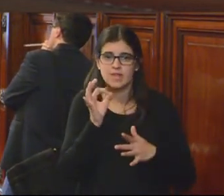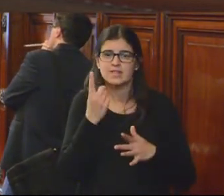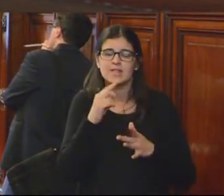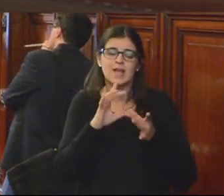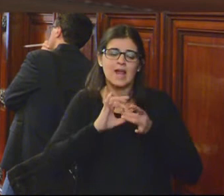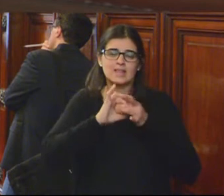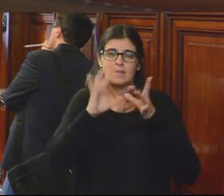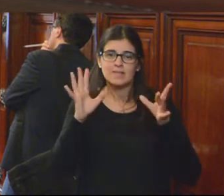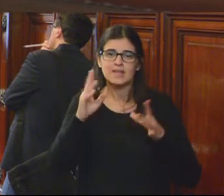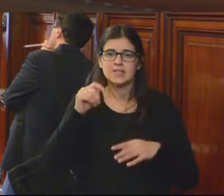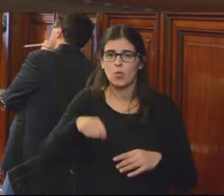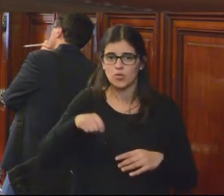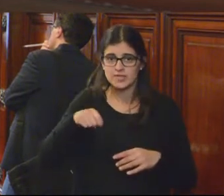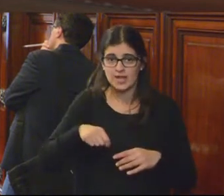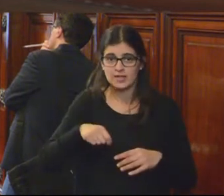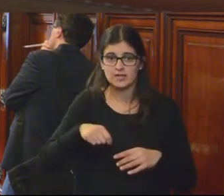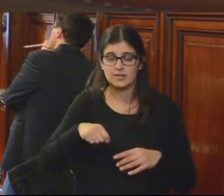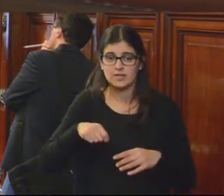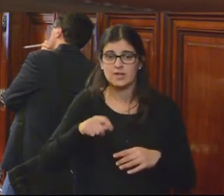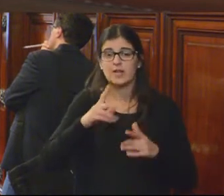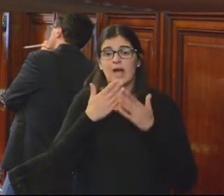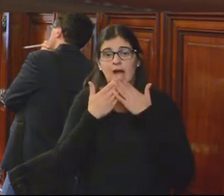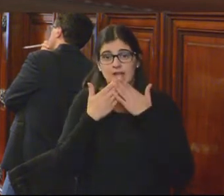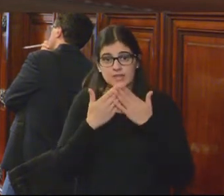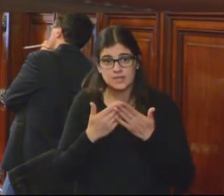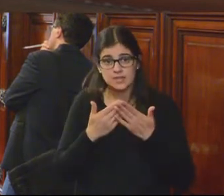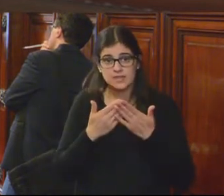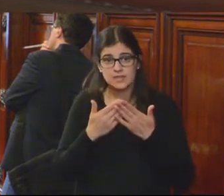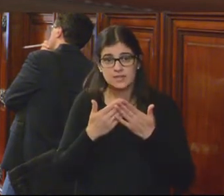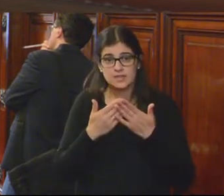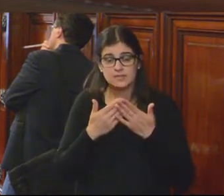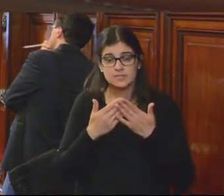independencia judicial. De ahí que agradecería estos